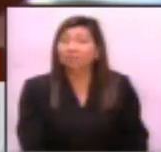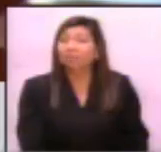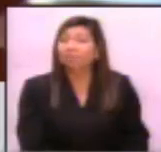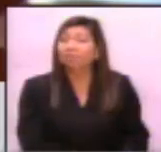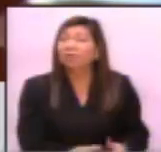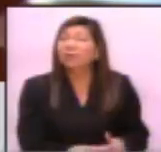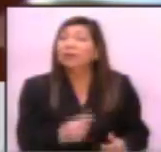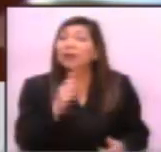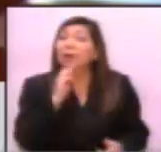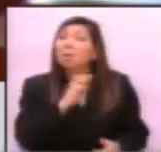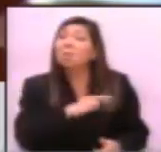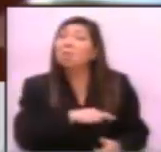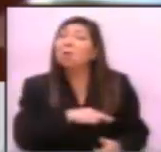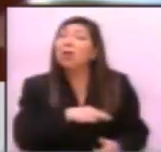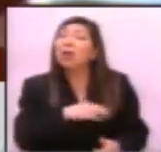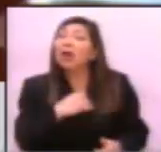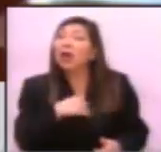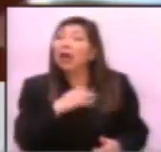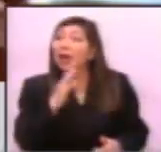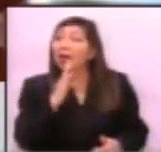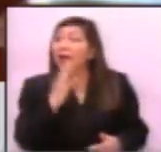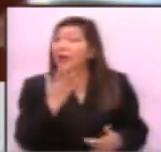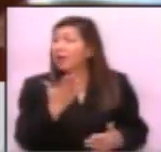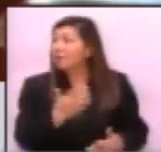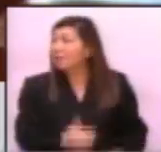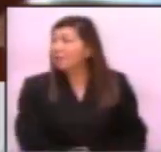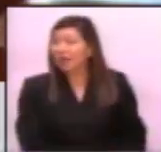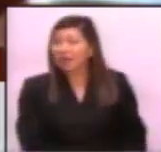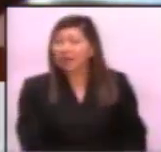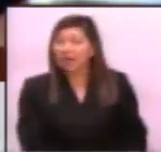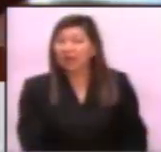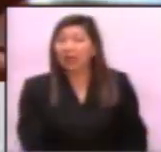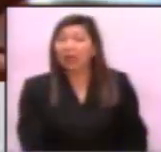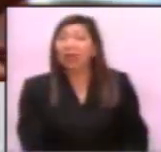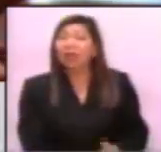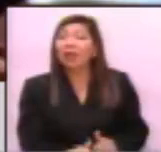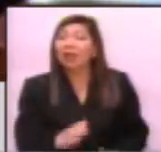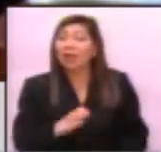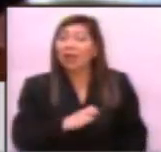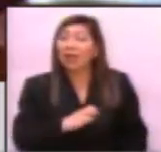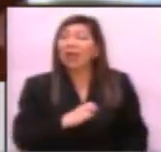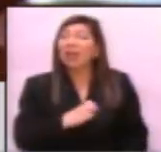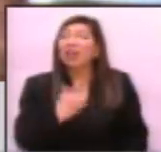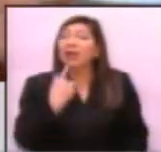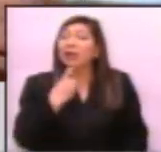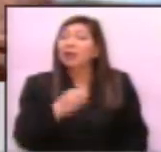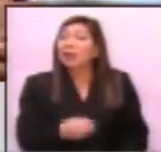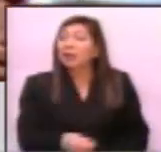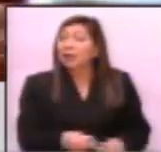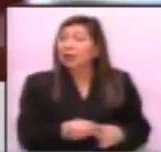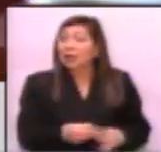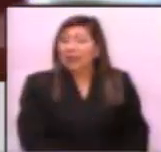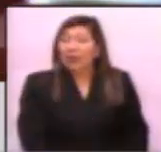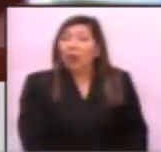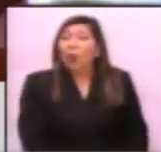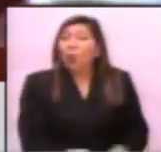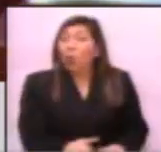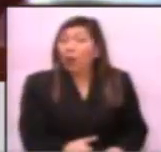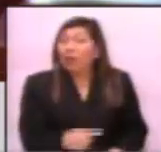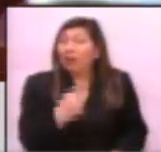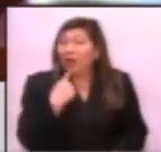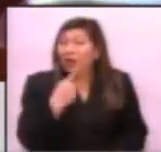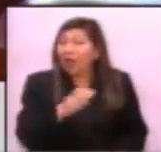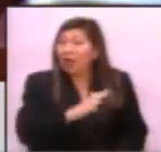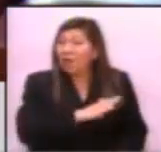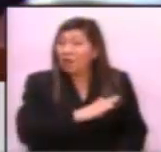Entonces, ¿de qué moralidad nos están hablando? ¿De qué ética? ¿De qué principios? Cuando le llaman